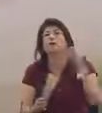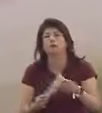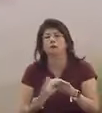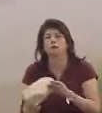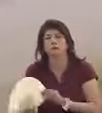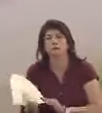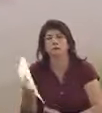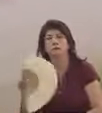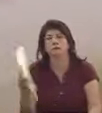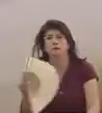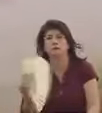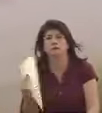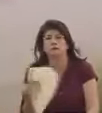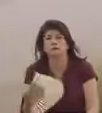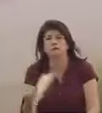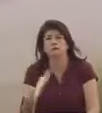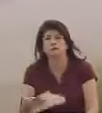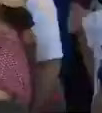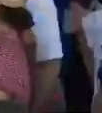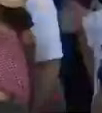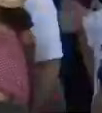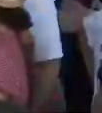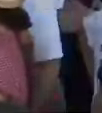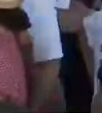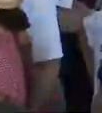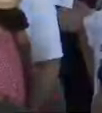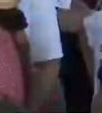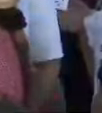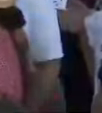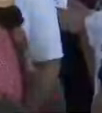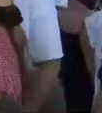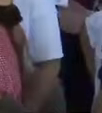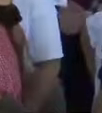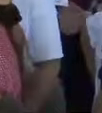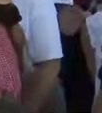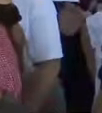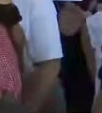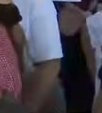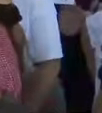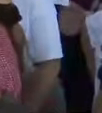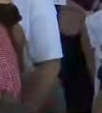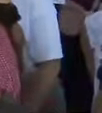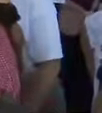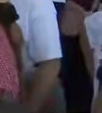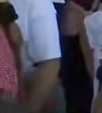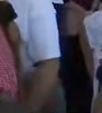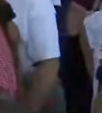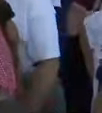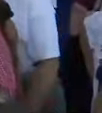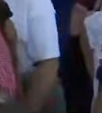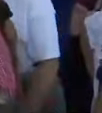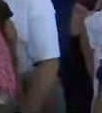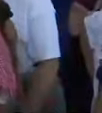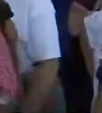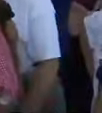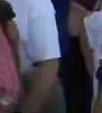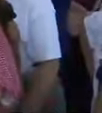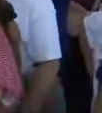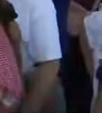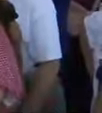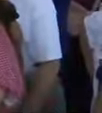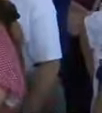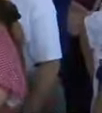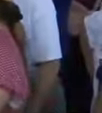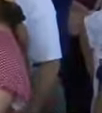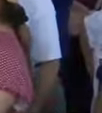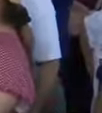¿Quién va a tener esa decisión en sus manos? El pueblo del Estado de México y el pueblo de México.